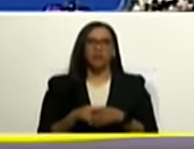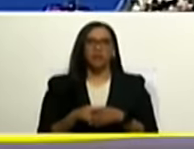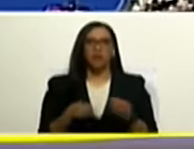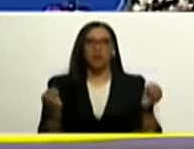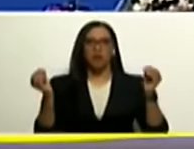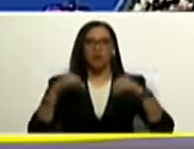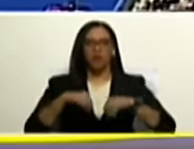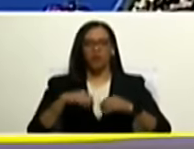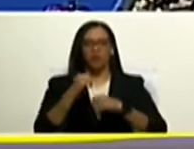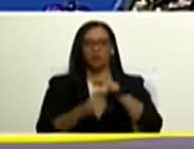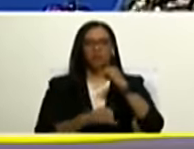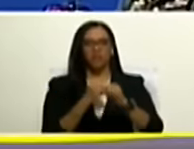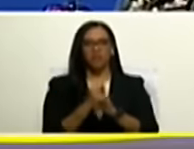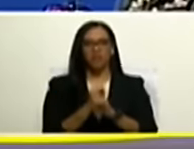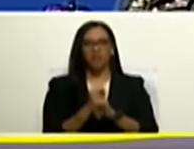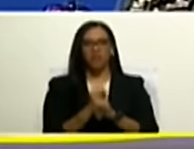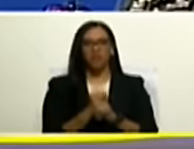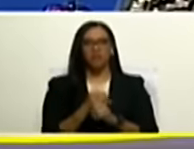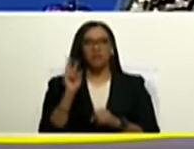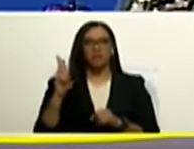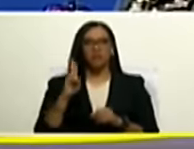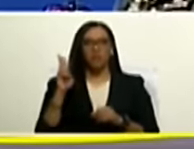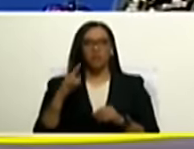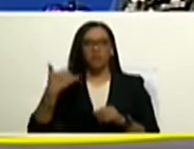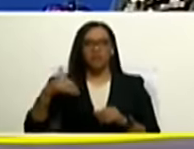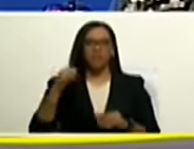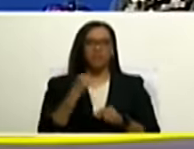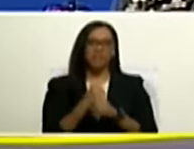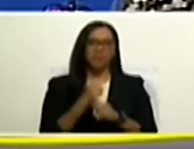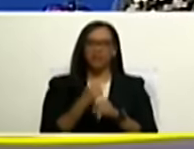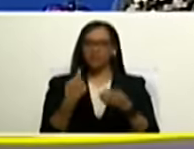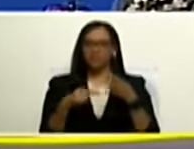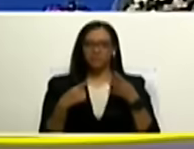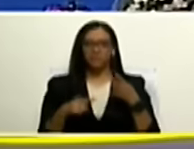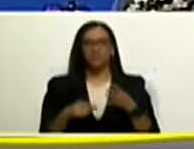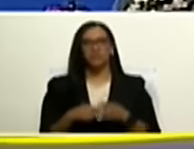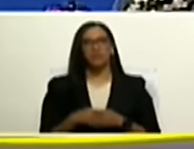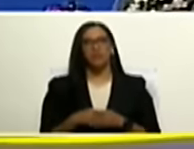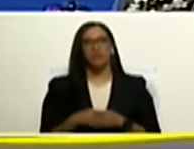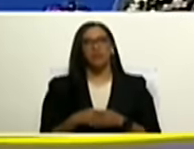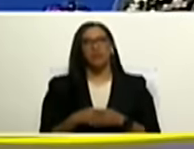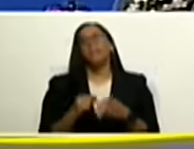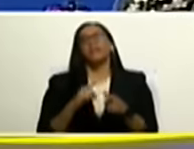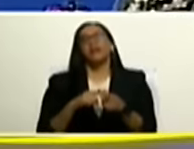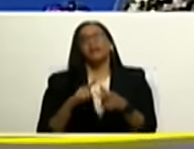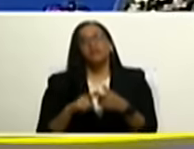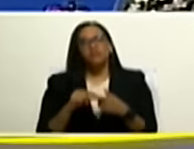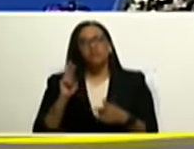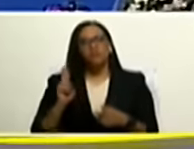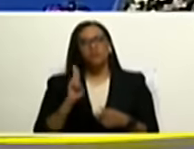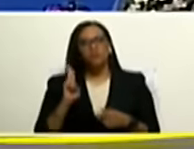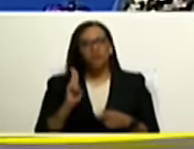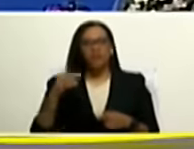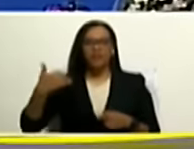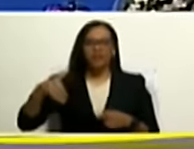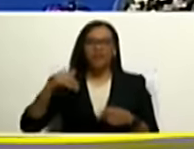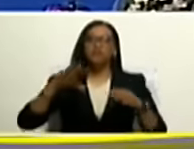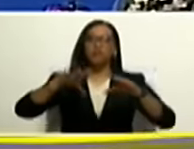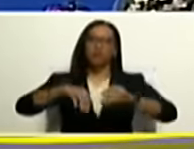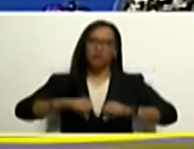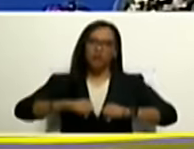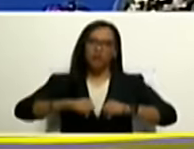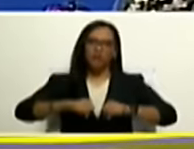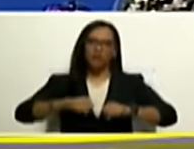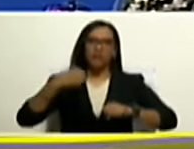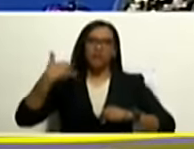contratos internacionales, se utiliza en el derecho laboral, etcétera, etcétera. Para entonces se utilizaba en el derecho colonial,